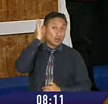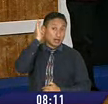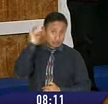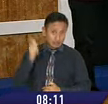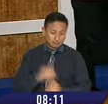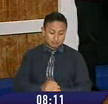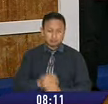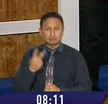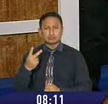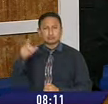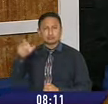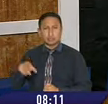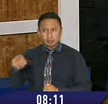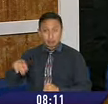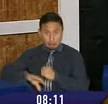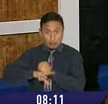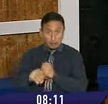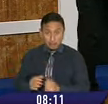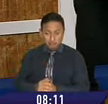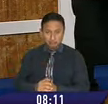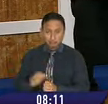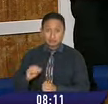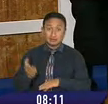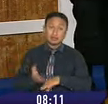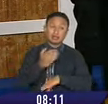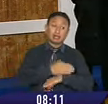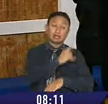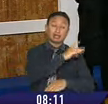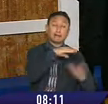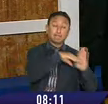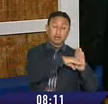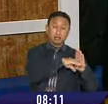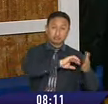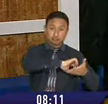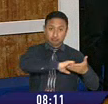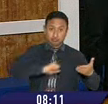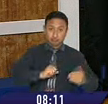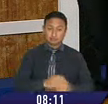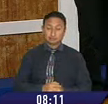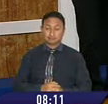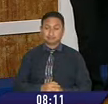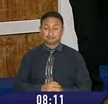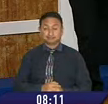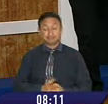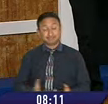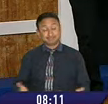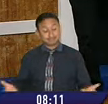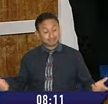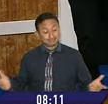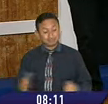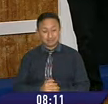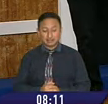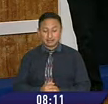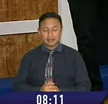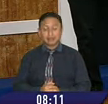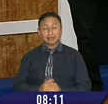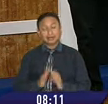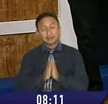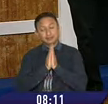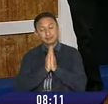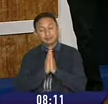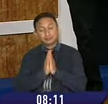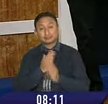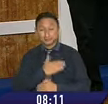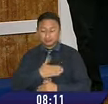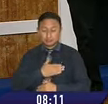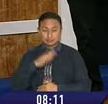dos delincuentes se lleven dinero que minutos antes retiró una entidad bancaria. Bueno, siempre repetiremos, por favor, llame a la